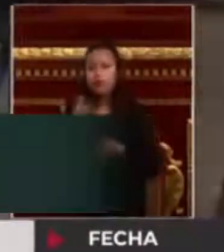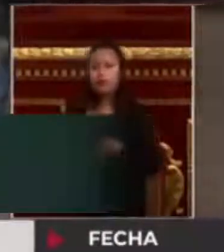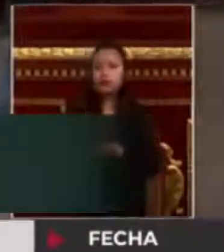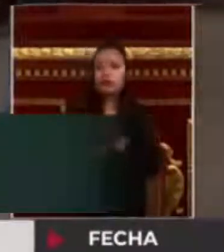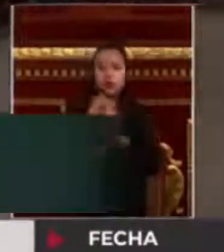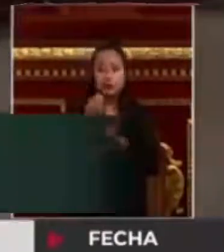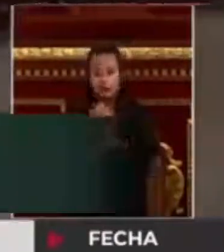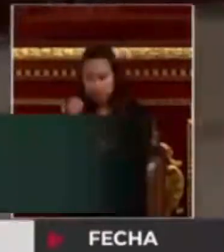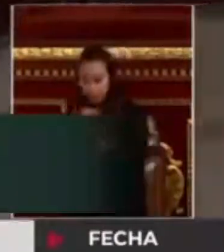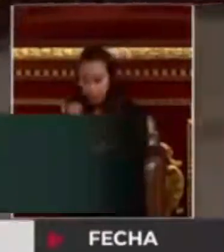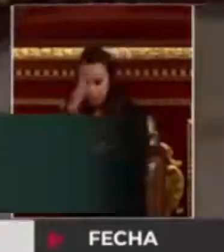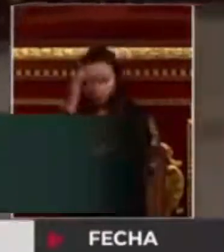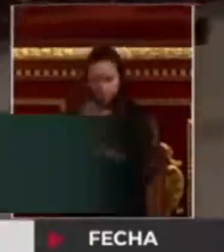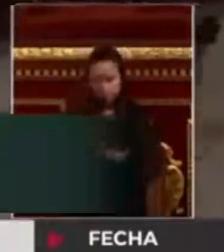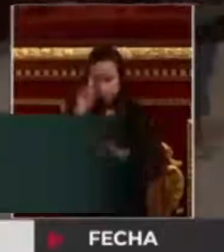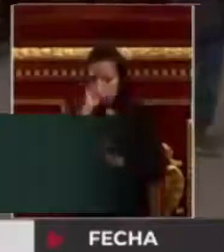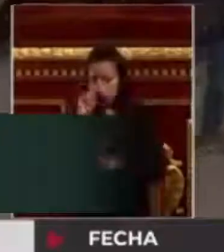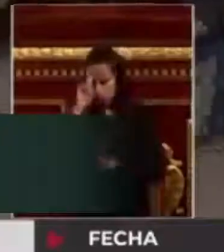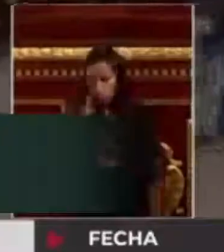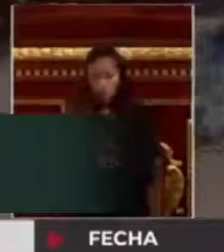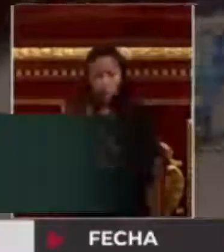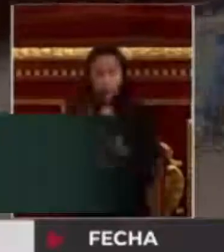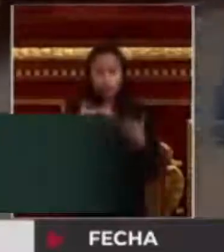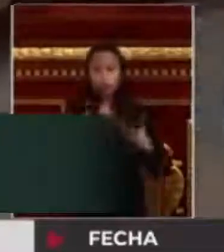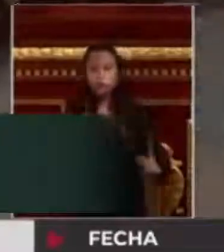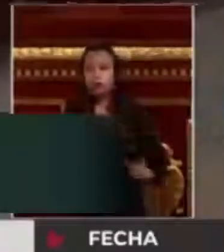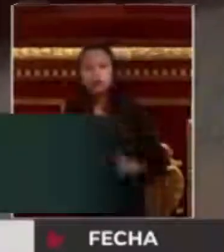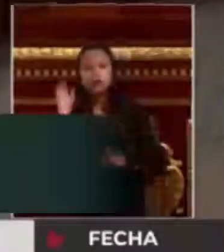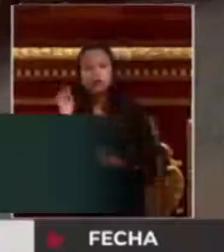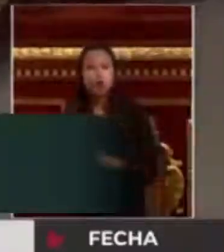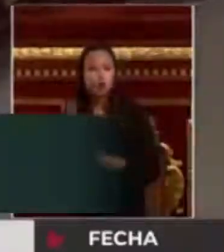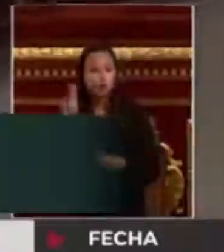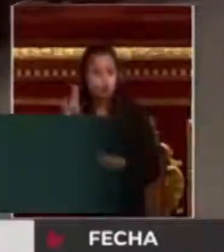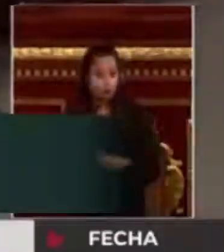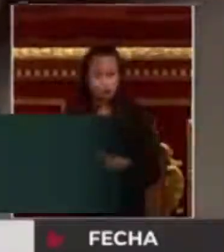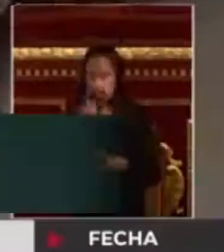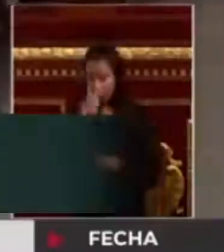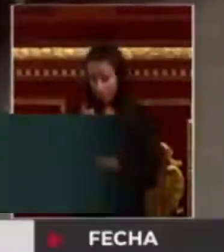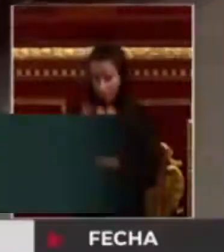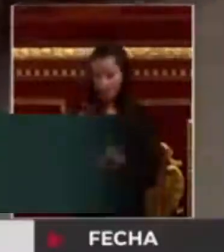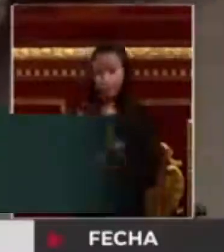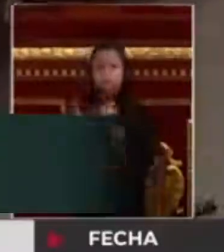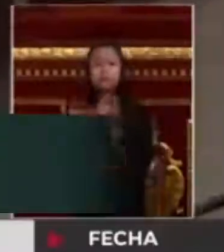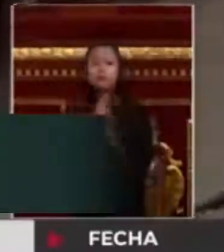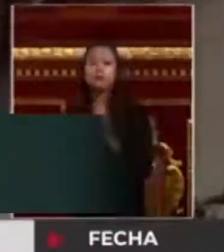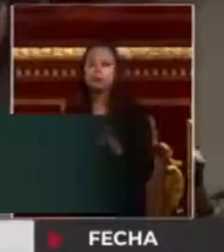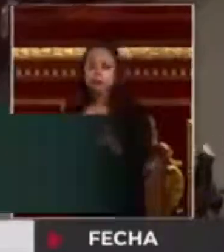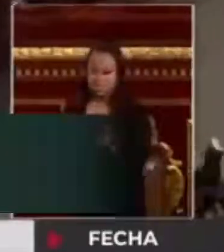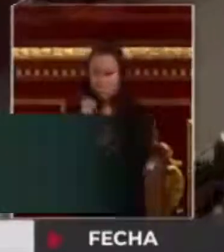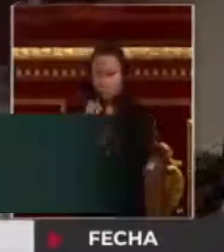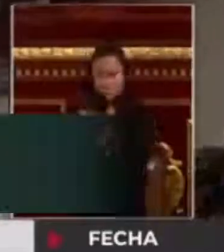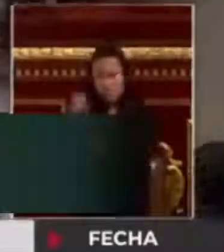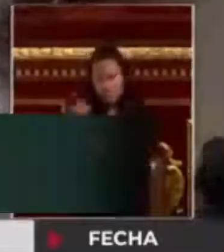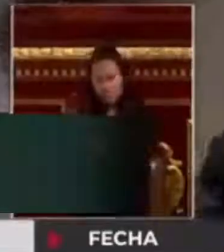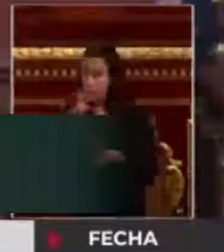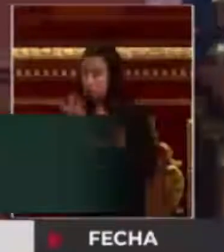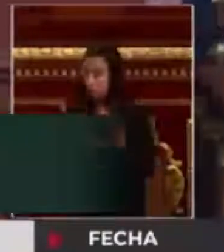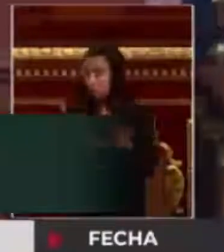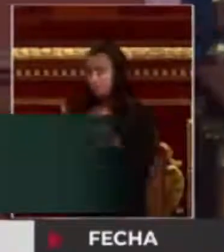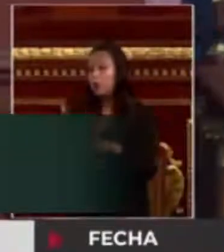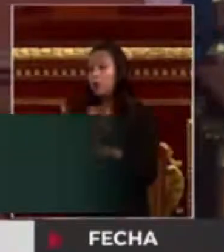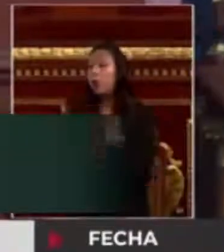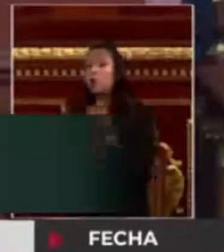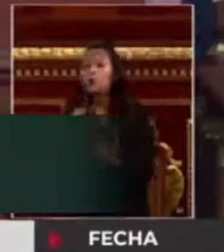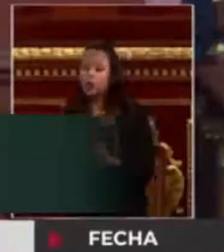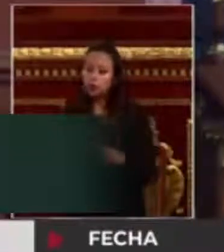servidoras públicas y los particulares que cometan el delito de tortura, y armoniza la norma penal local con la Ley General para prevenir,